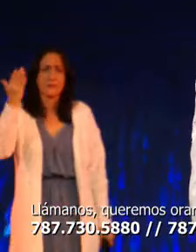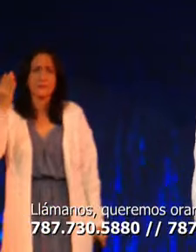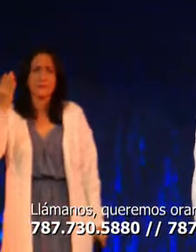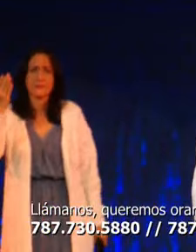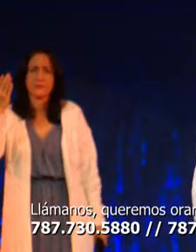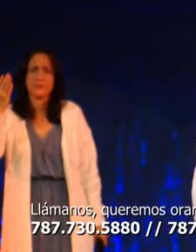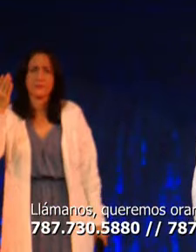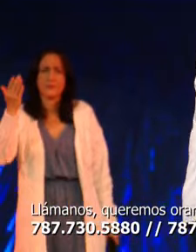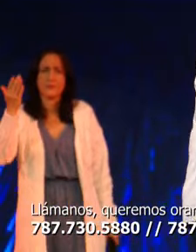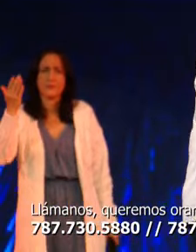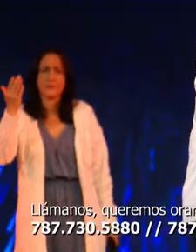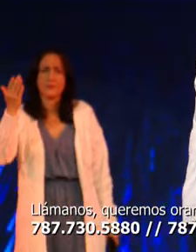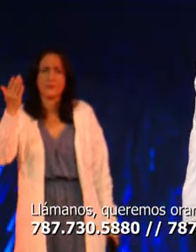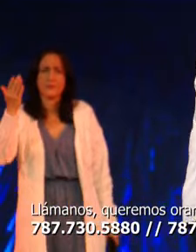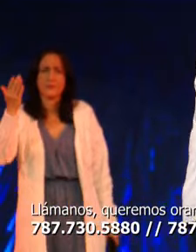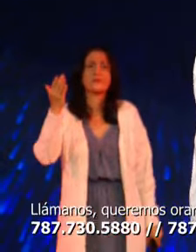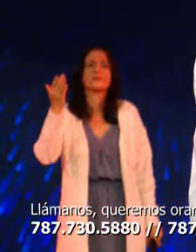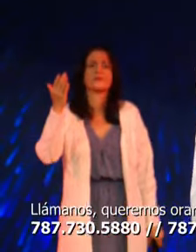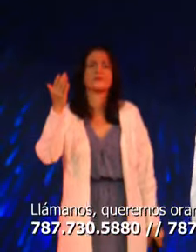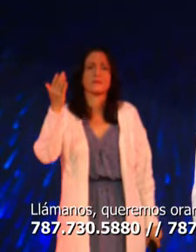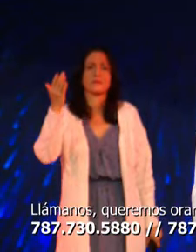porque Él lo haría todo por ti.